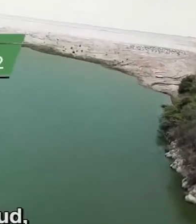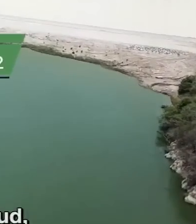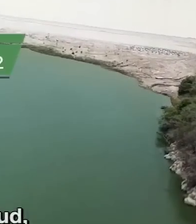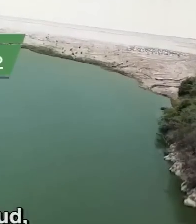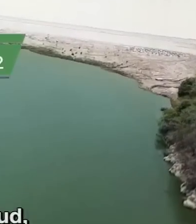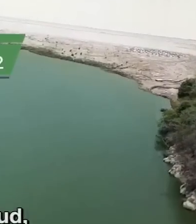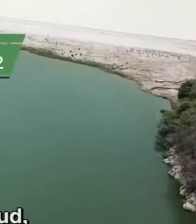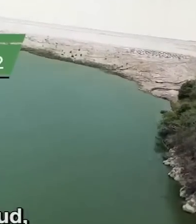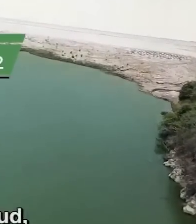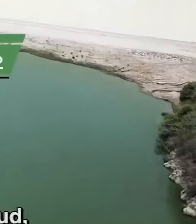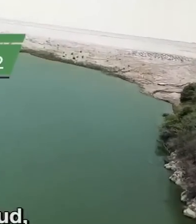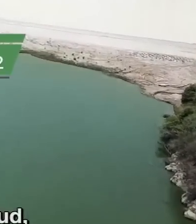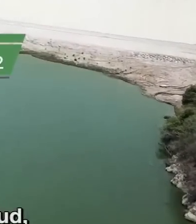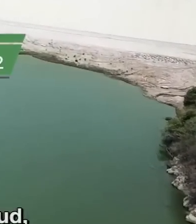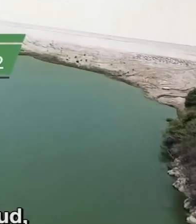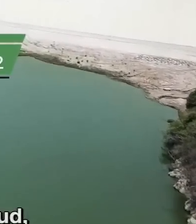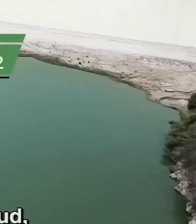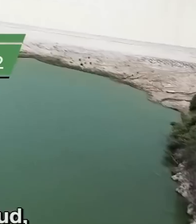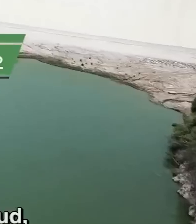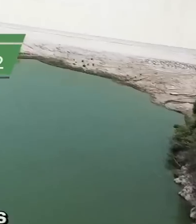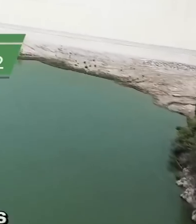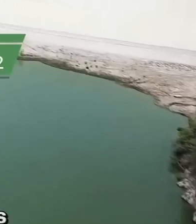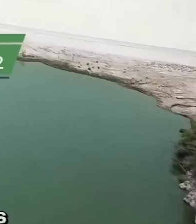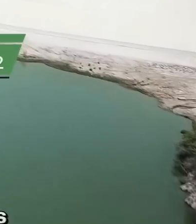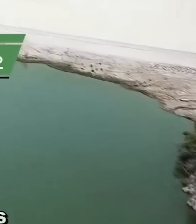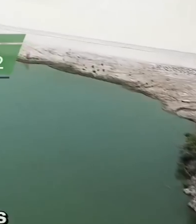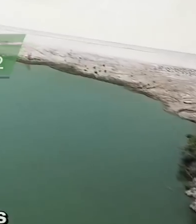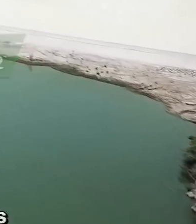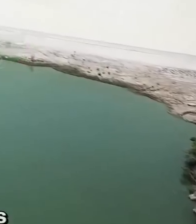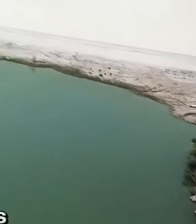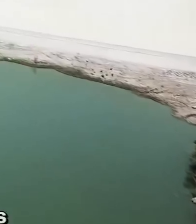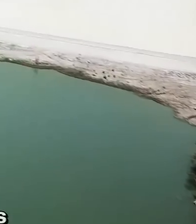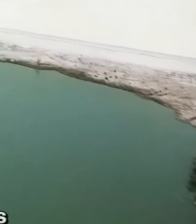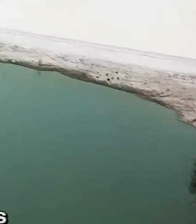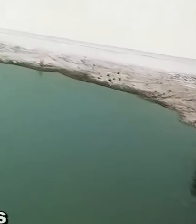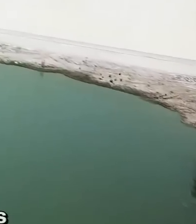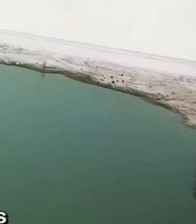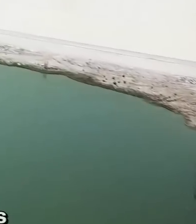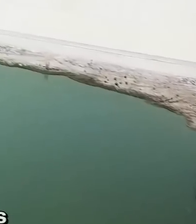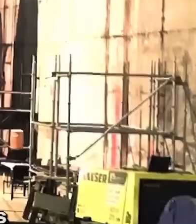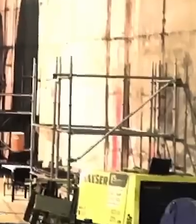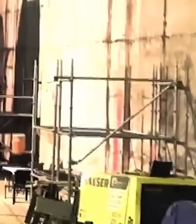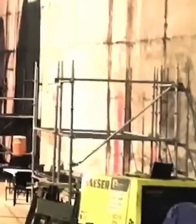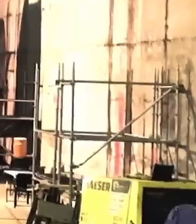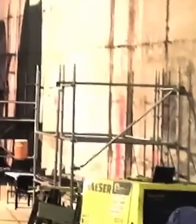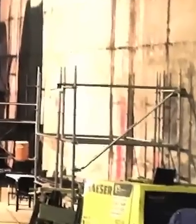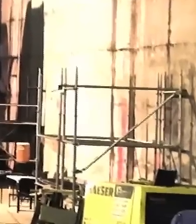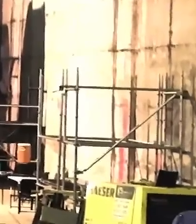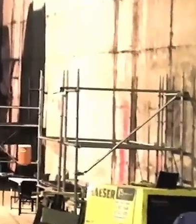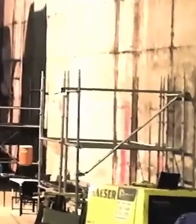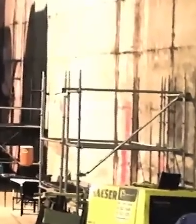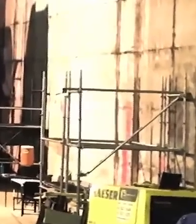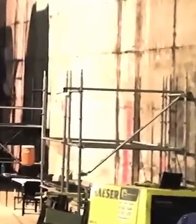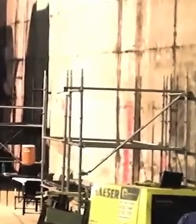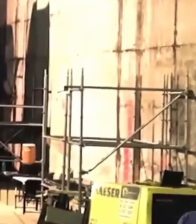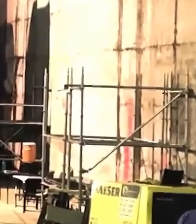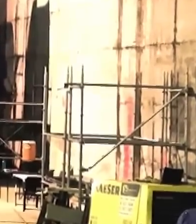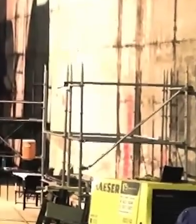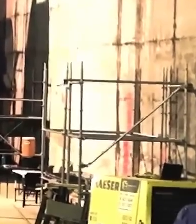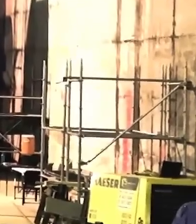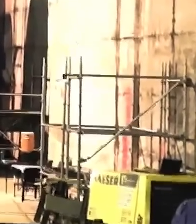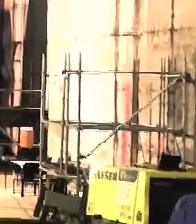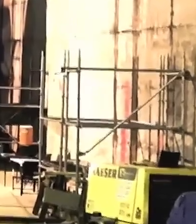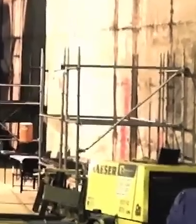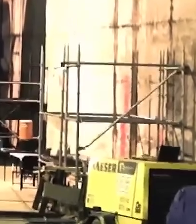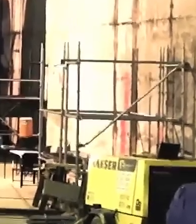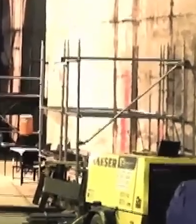de corona de 782 metros de longitud, 2 vertedores para los volúmenes excedentes y 2 túneles para la obra de